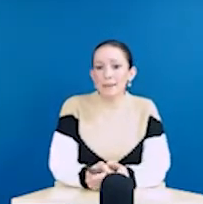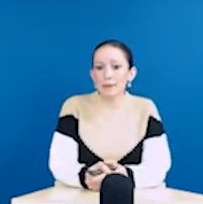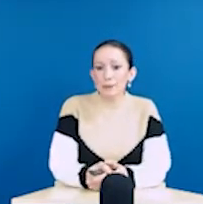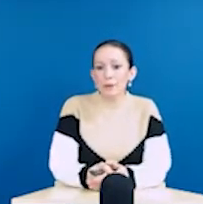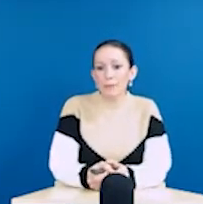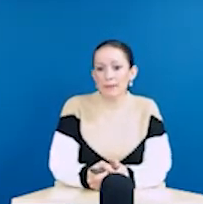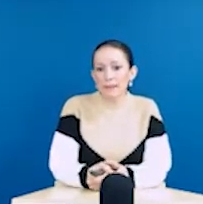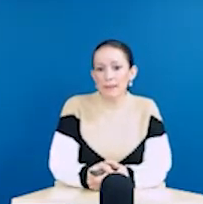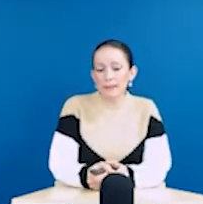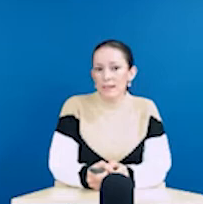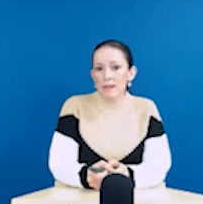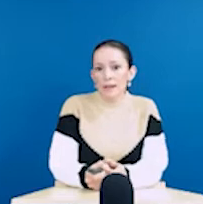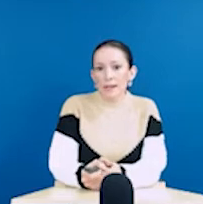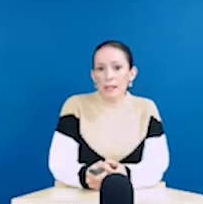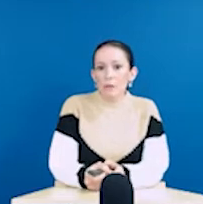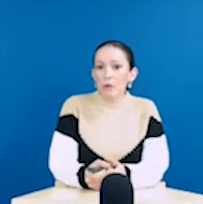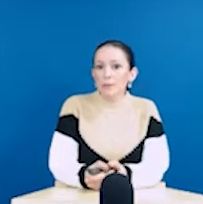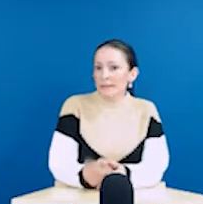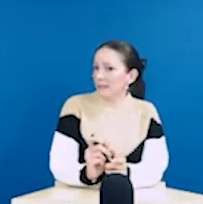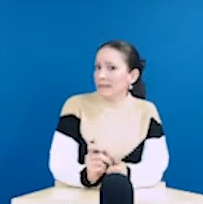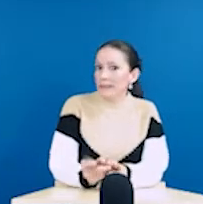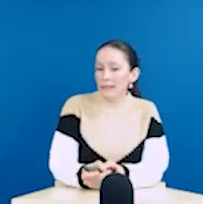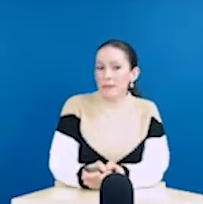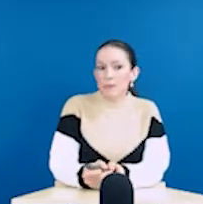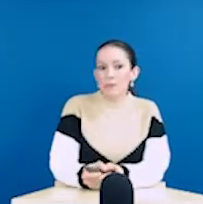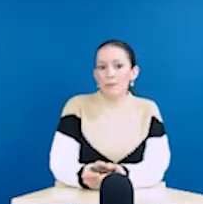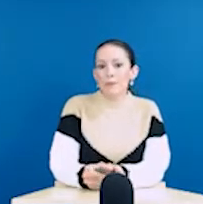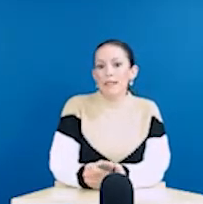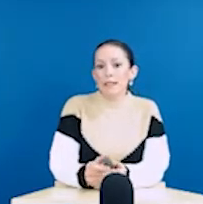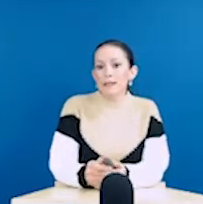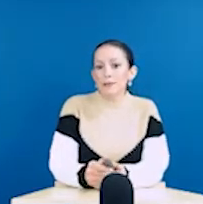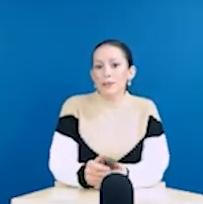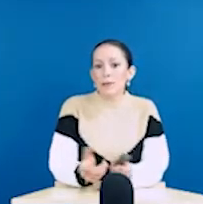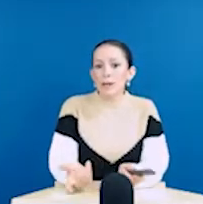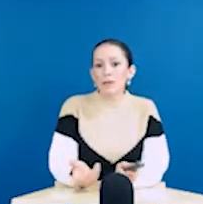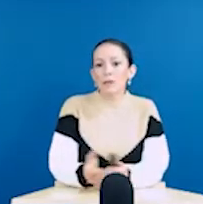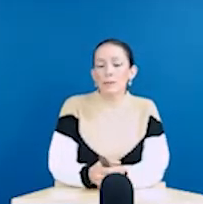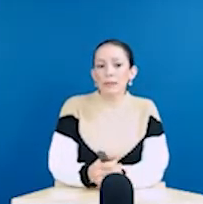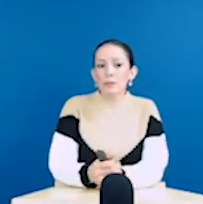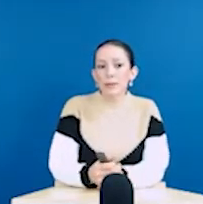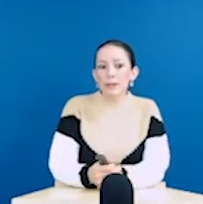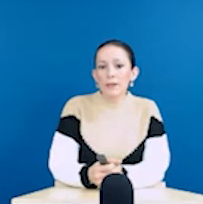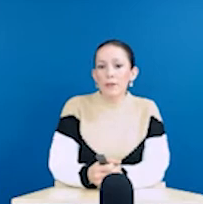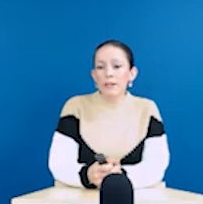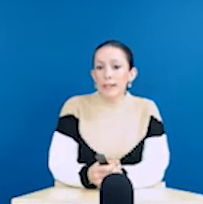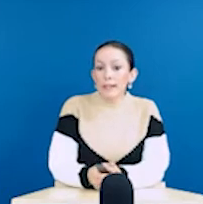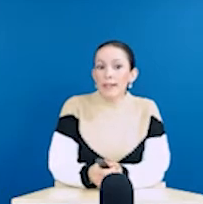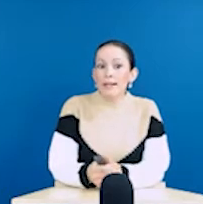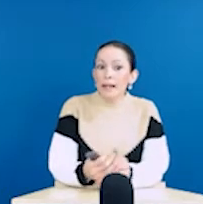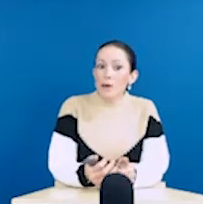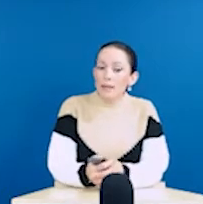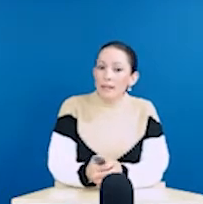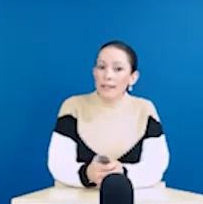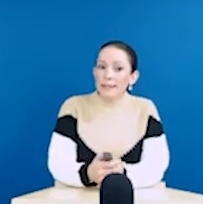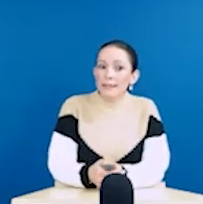iniciar el tratamiento de los pacientes. Todos los pacientes tienen una indicación de acuerdo a lo que mande su médico,